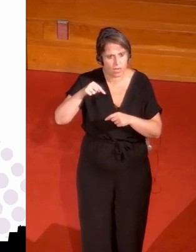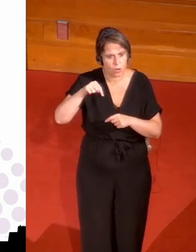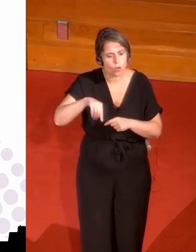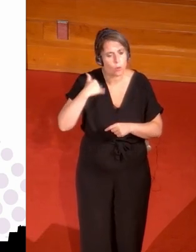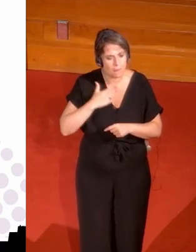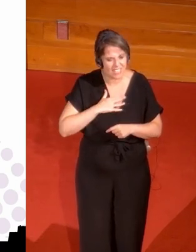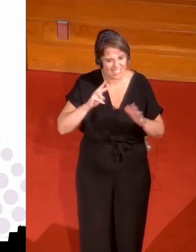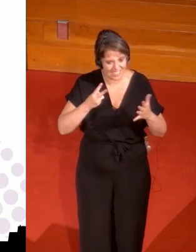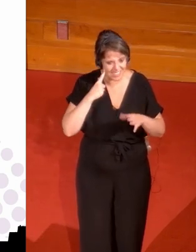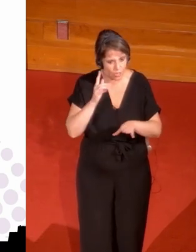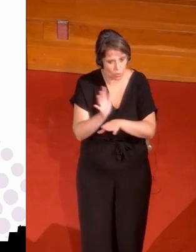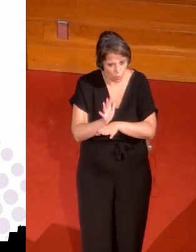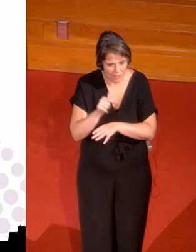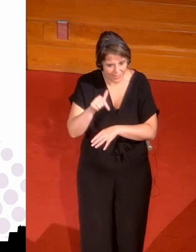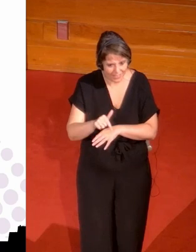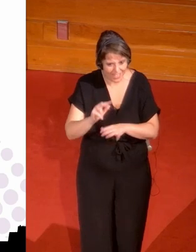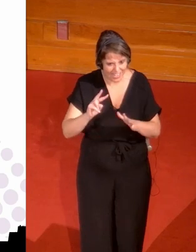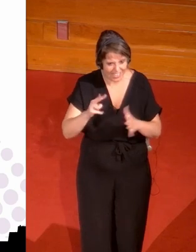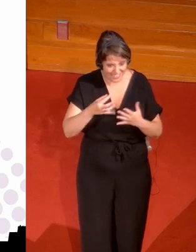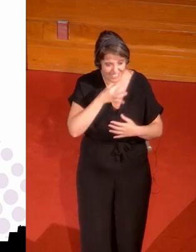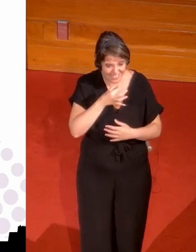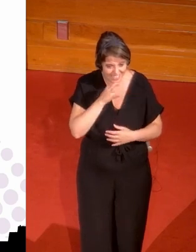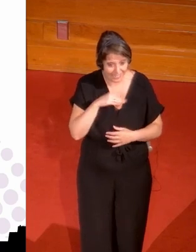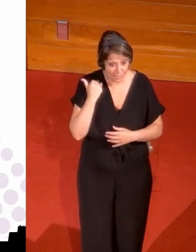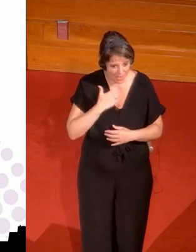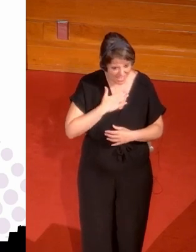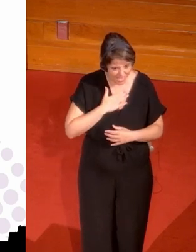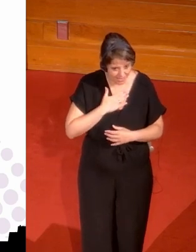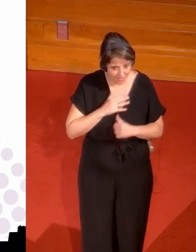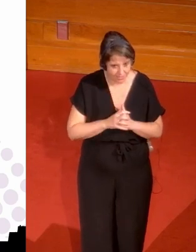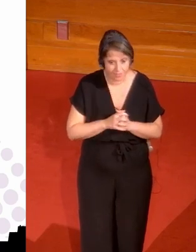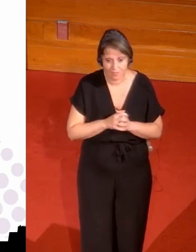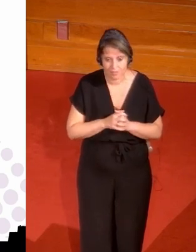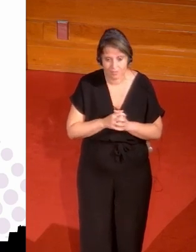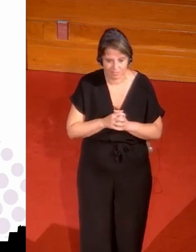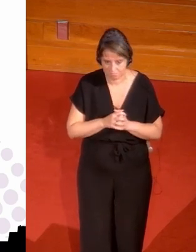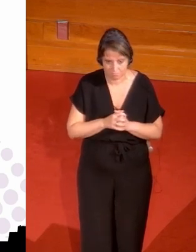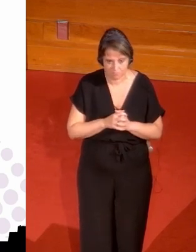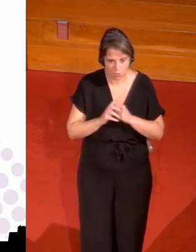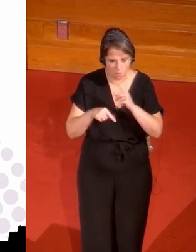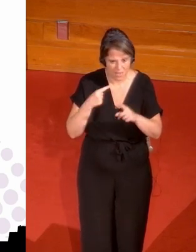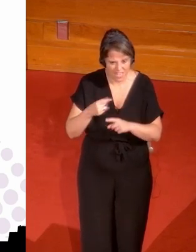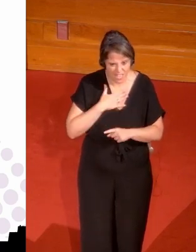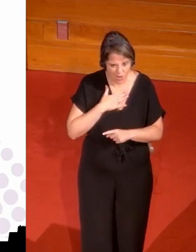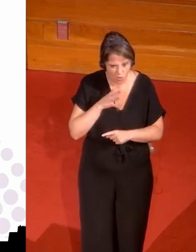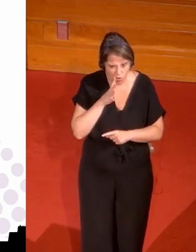queridos haters documental poloniar esgul gaur esda cineforum